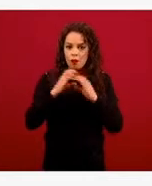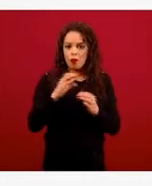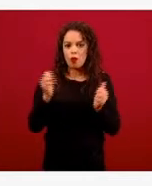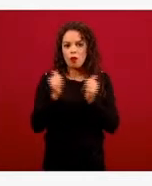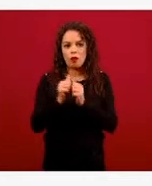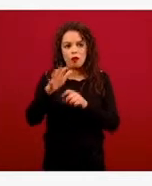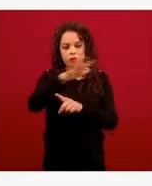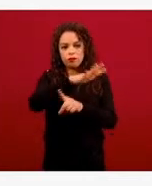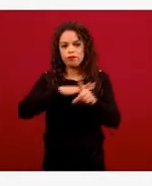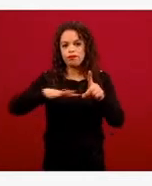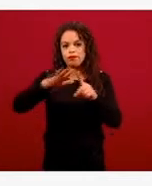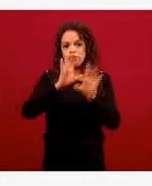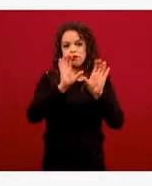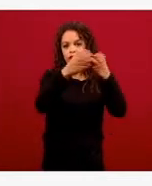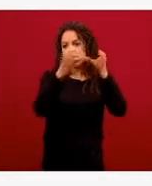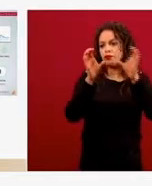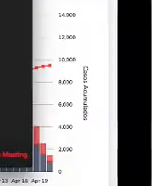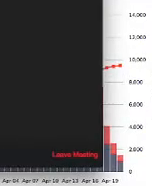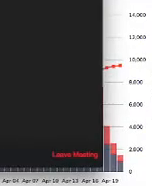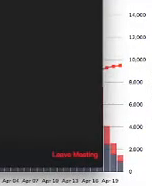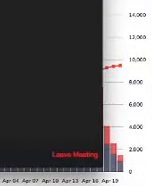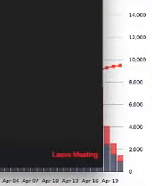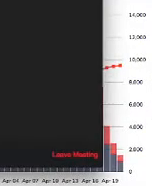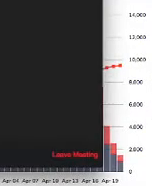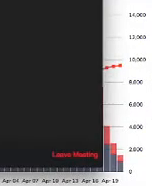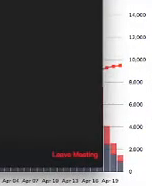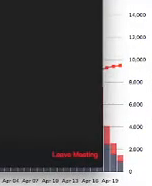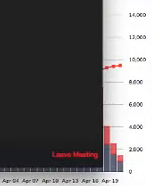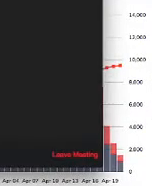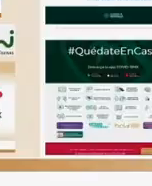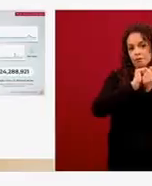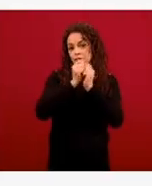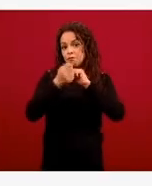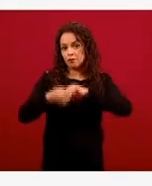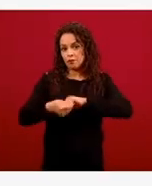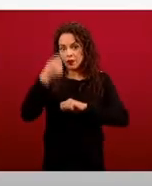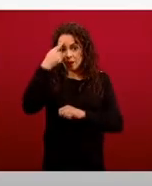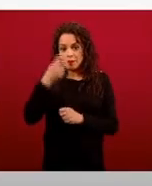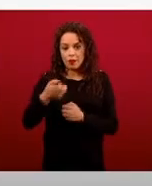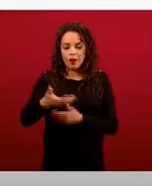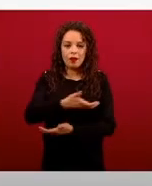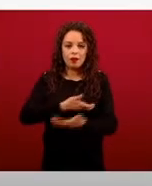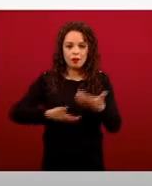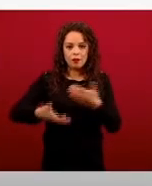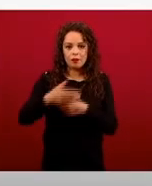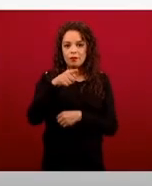has with their information, this